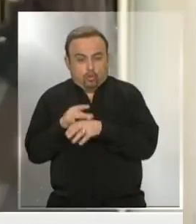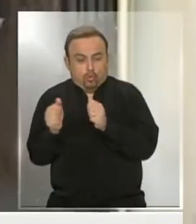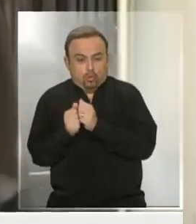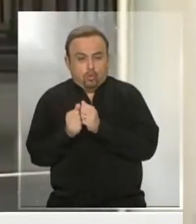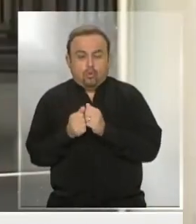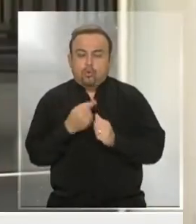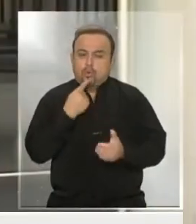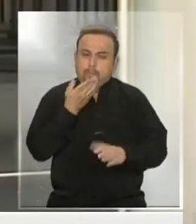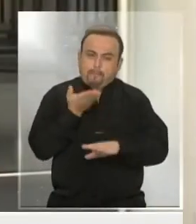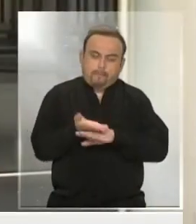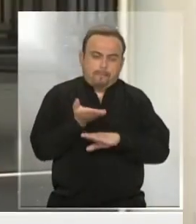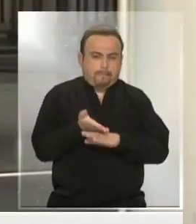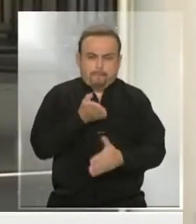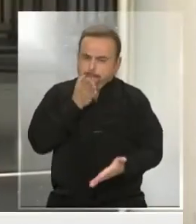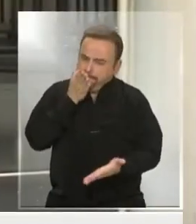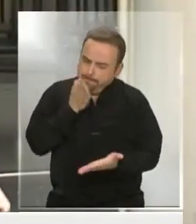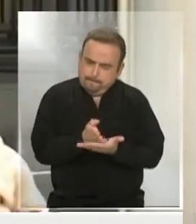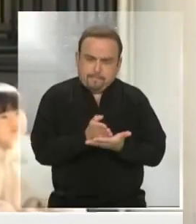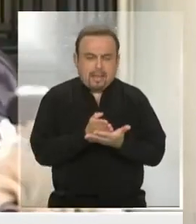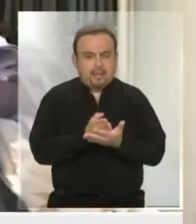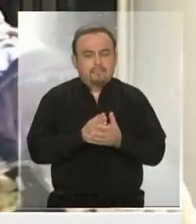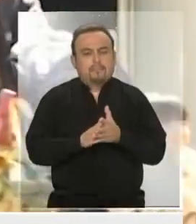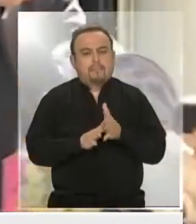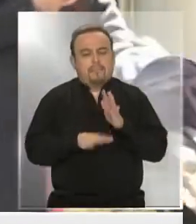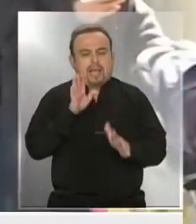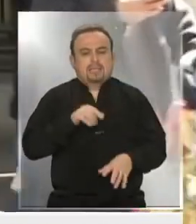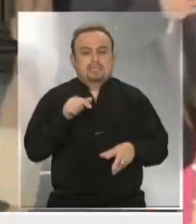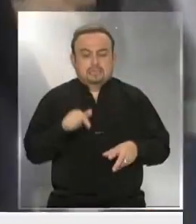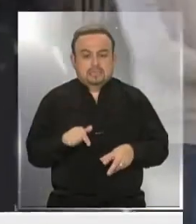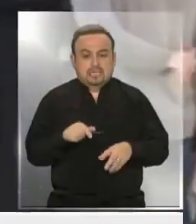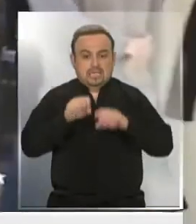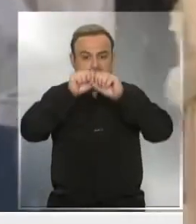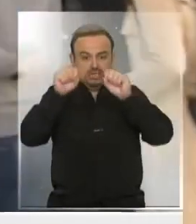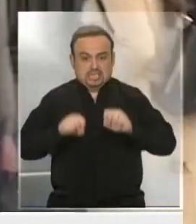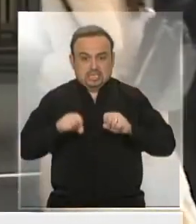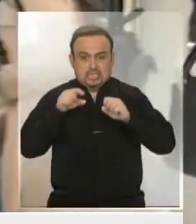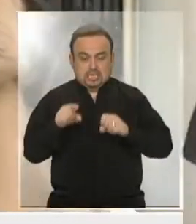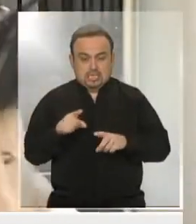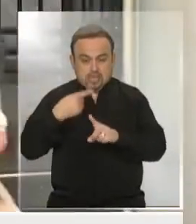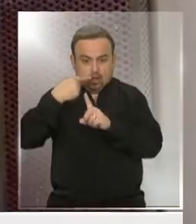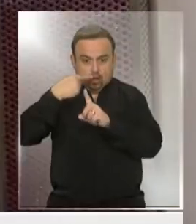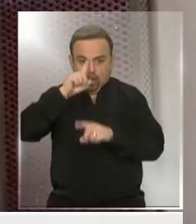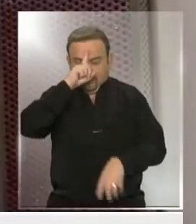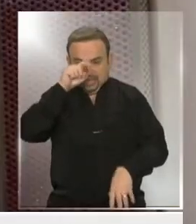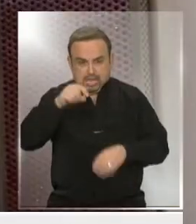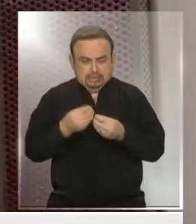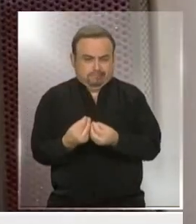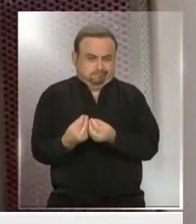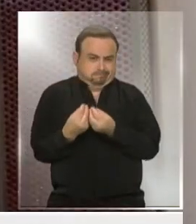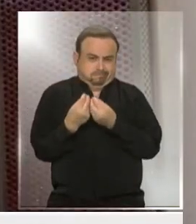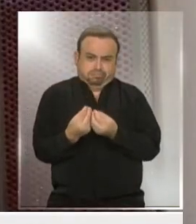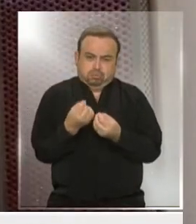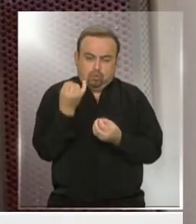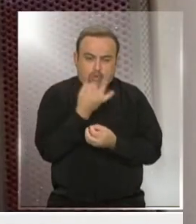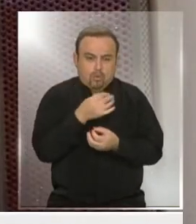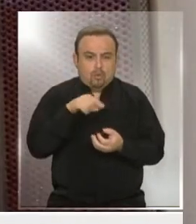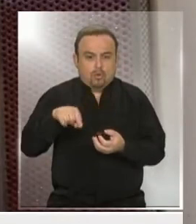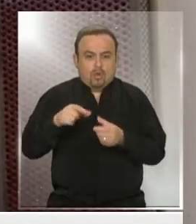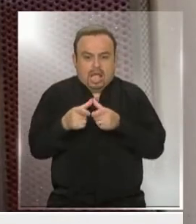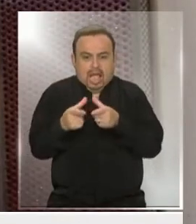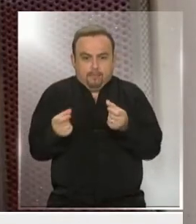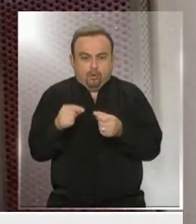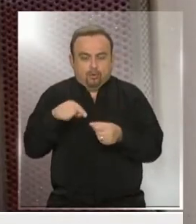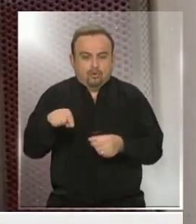que las medidas sean mucho más eficaces porque el sistema está al borde del colapso en numerosos lugares del